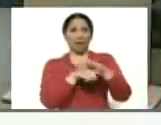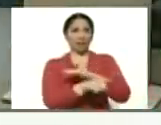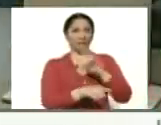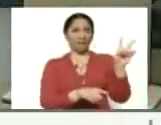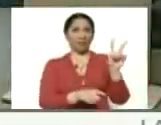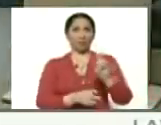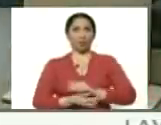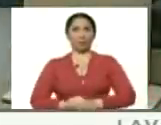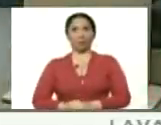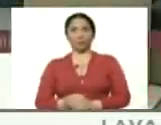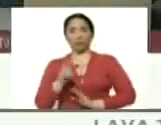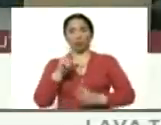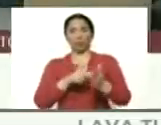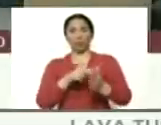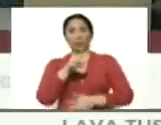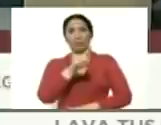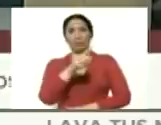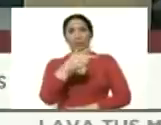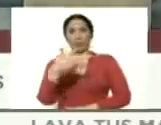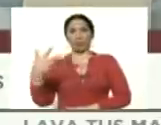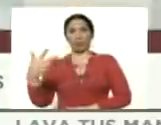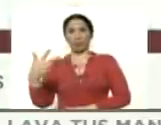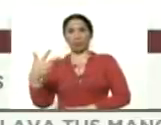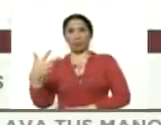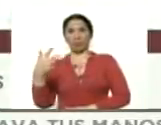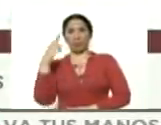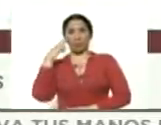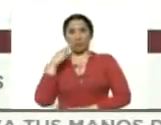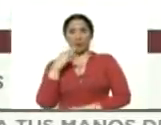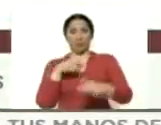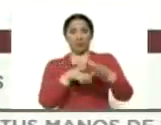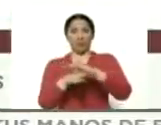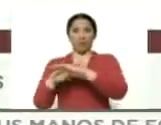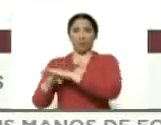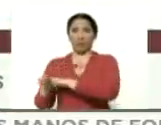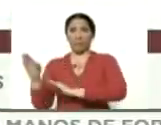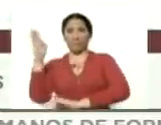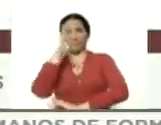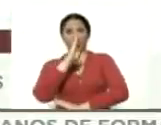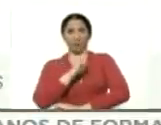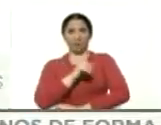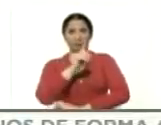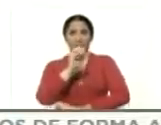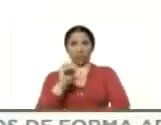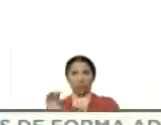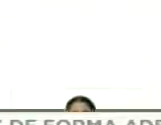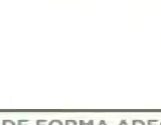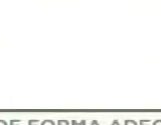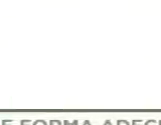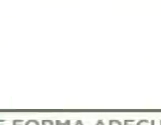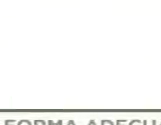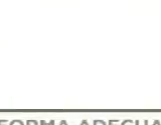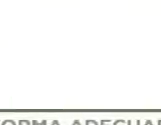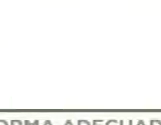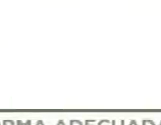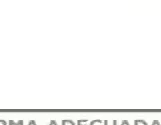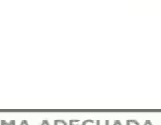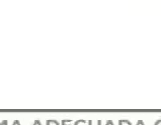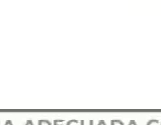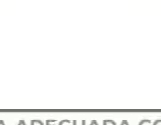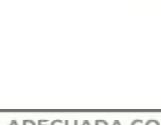Venezuela. 2.133 por Bolívar desde Brasil, 109 por Bolívar desde